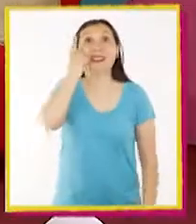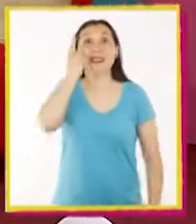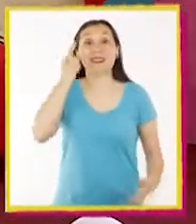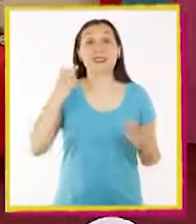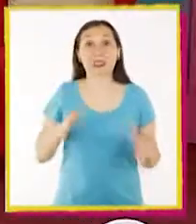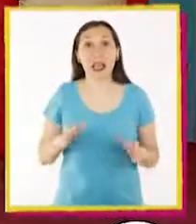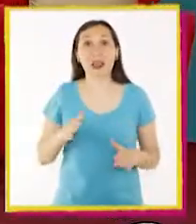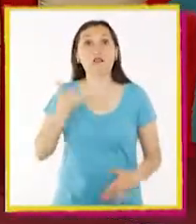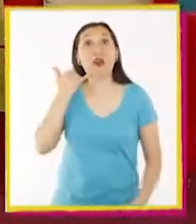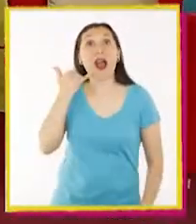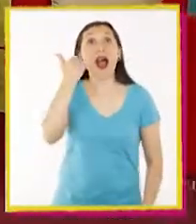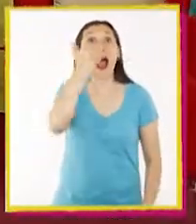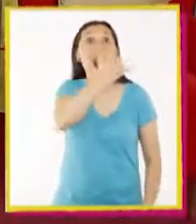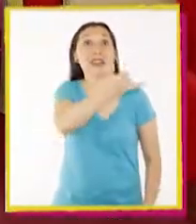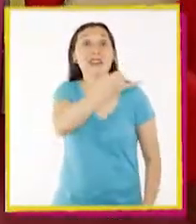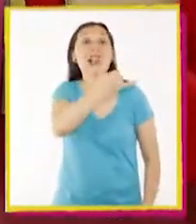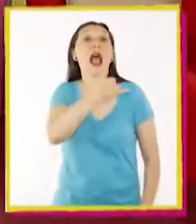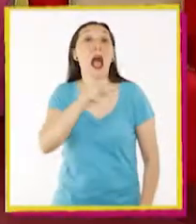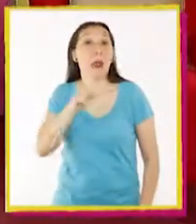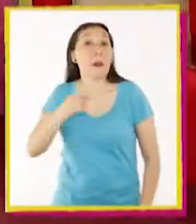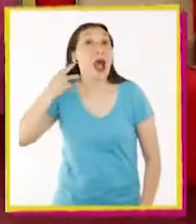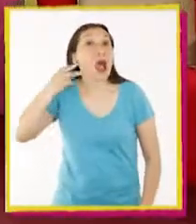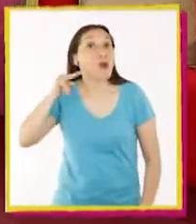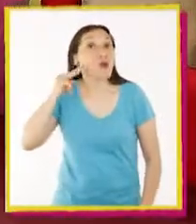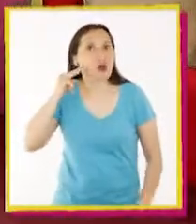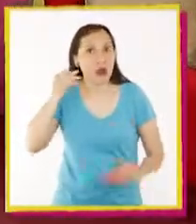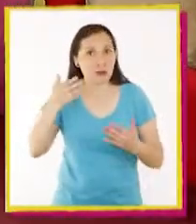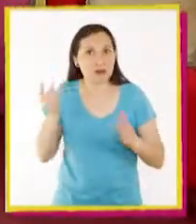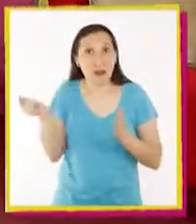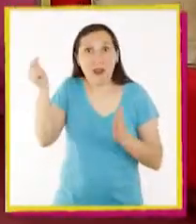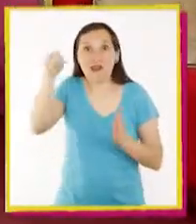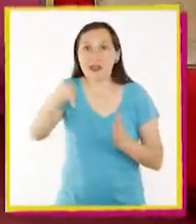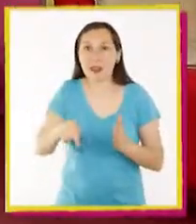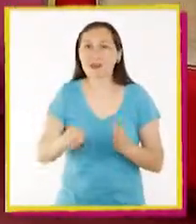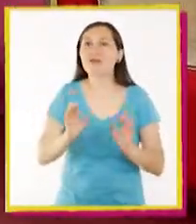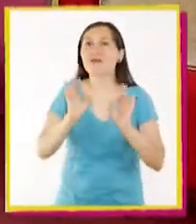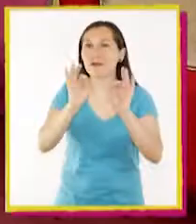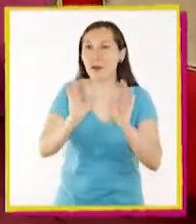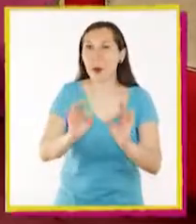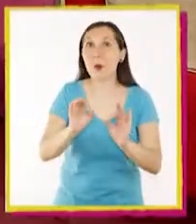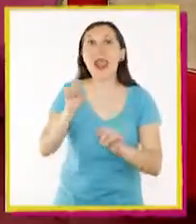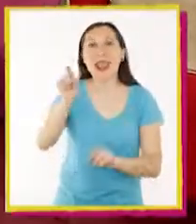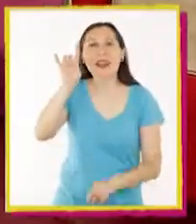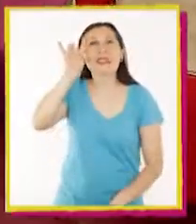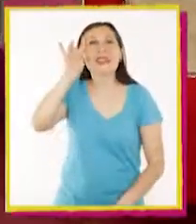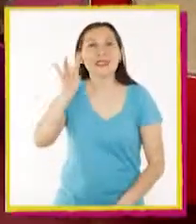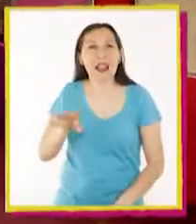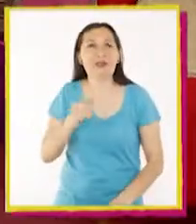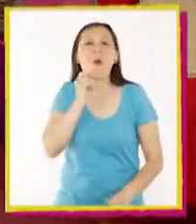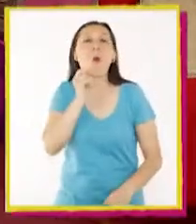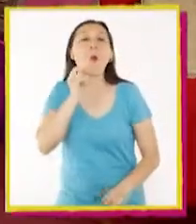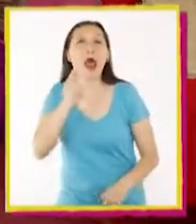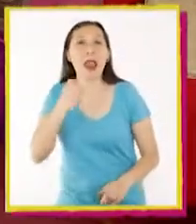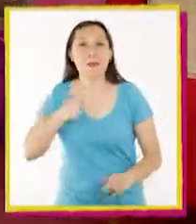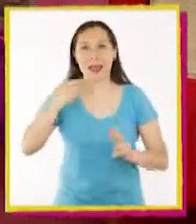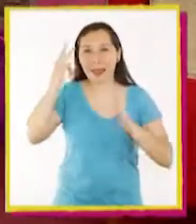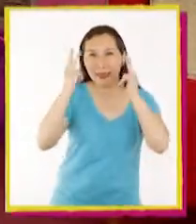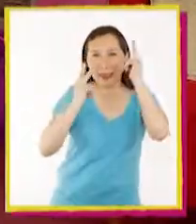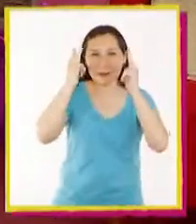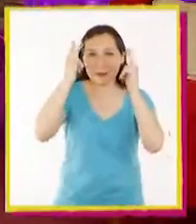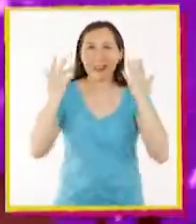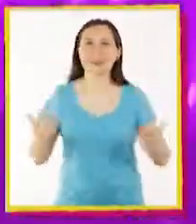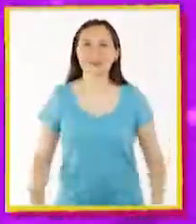sé! Voy a llamar a Consuelo para preguntarle si ya viene. Apuesto que ella va a saber de qué me disfracé.